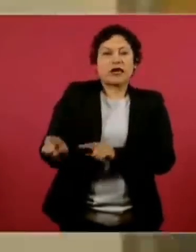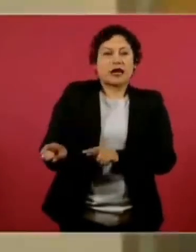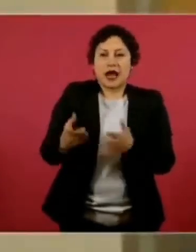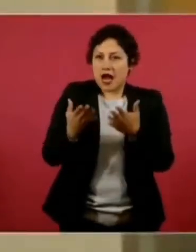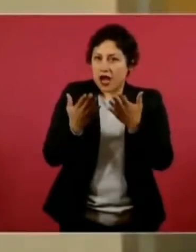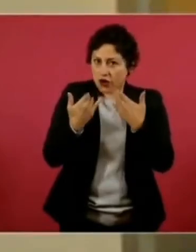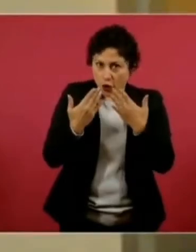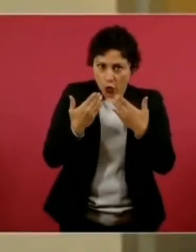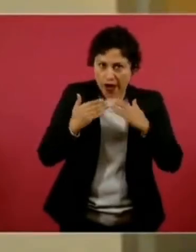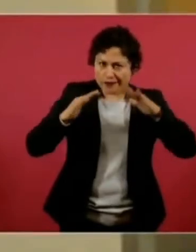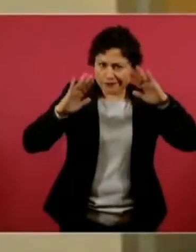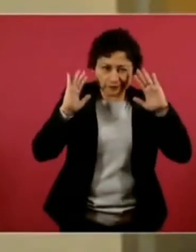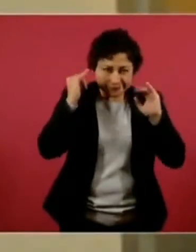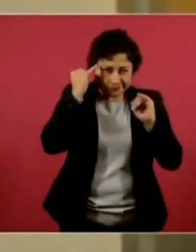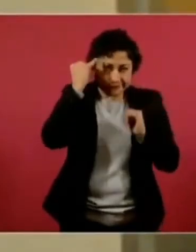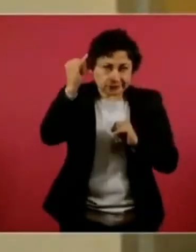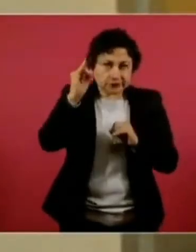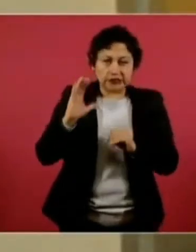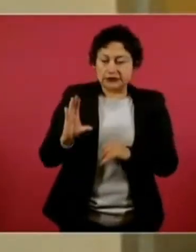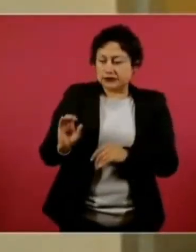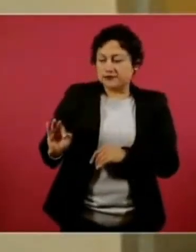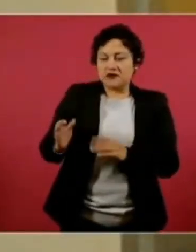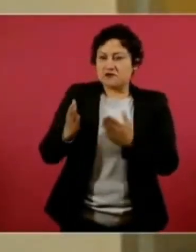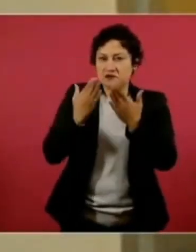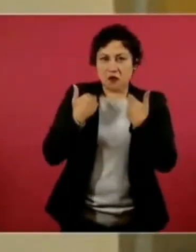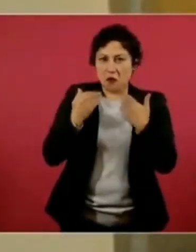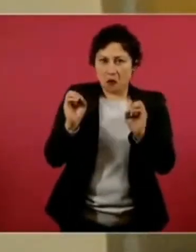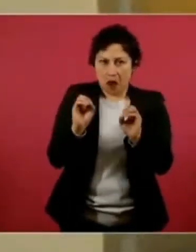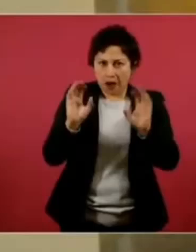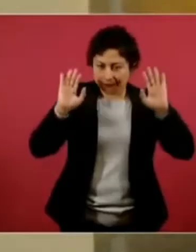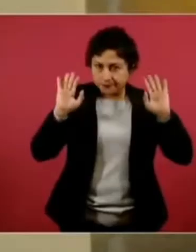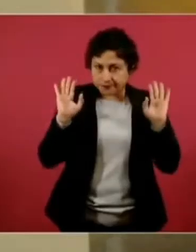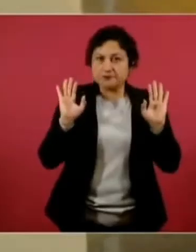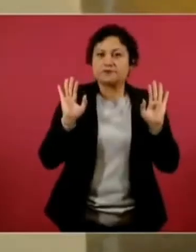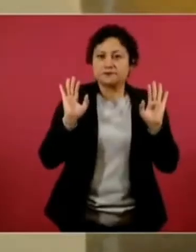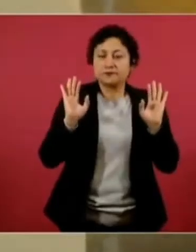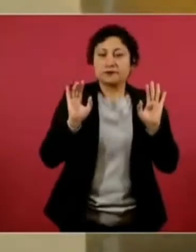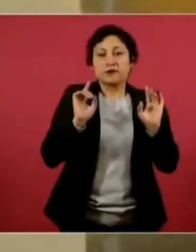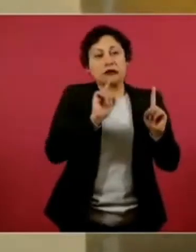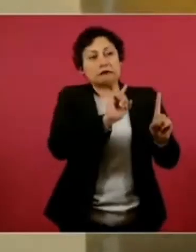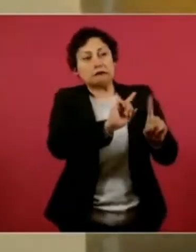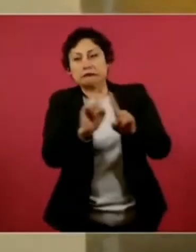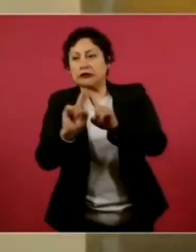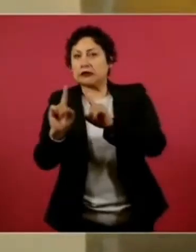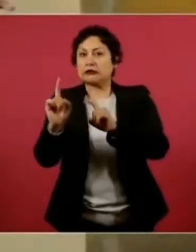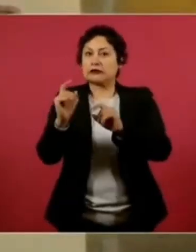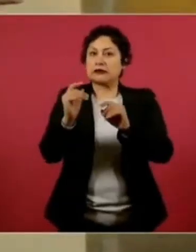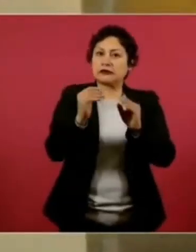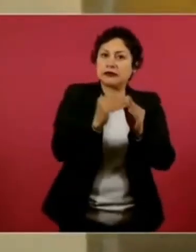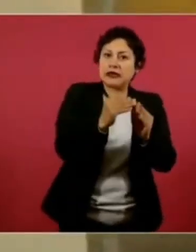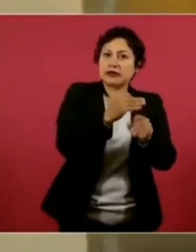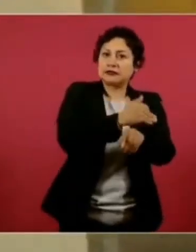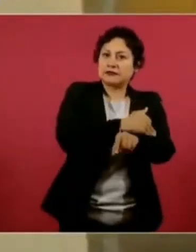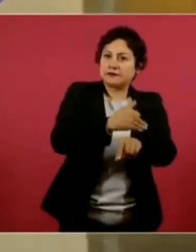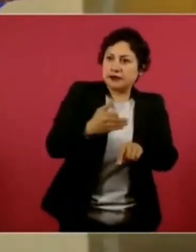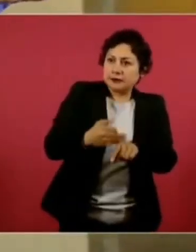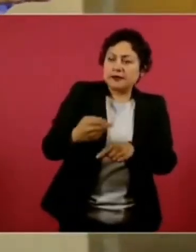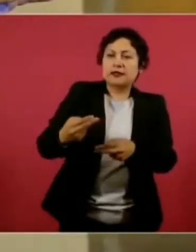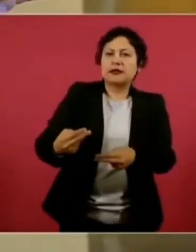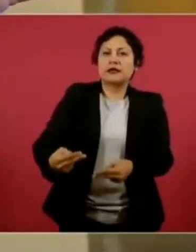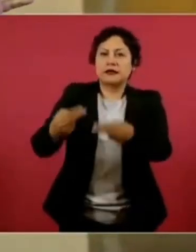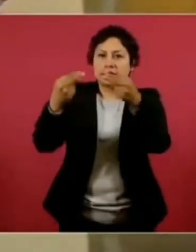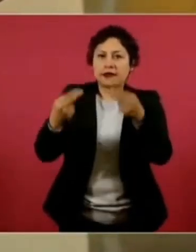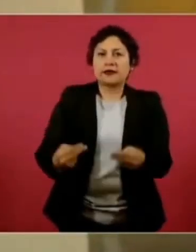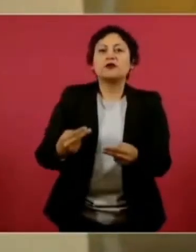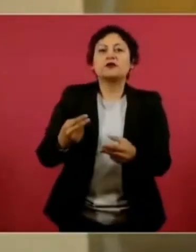Federal de Electricidad, aproximadamente los consumidores, los establecimientos hubieran tenido que pagar alrededor de 400,000